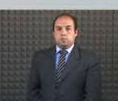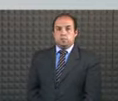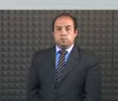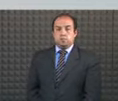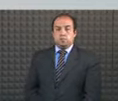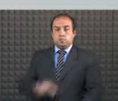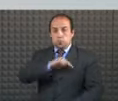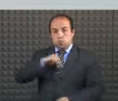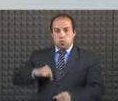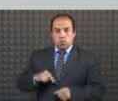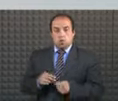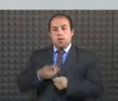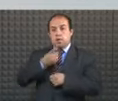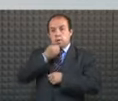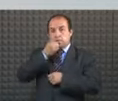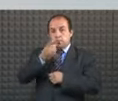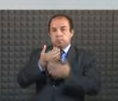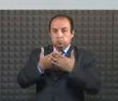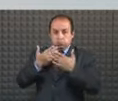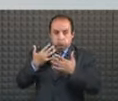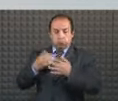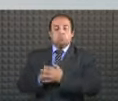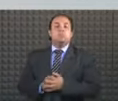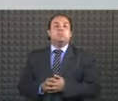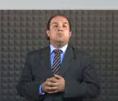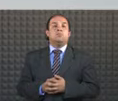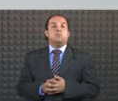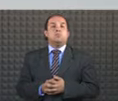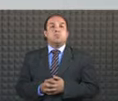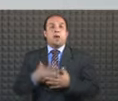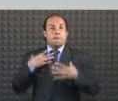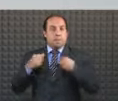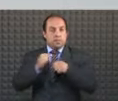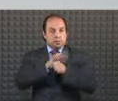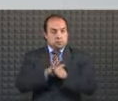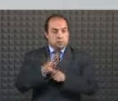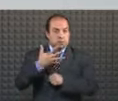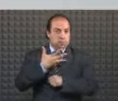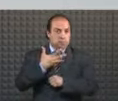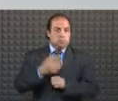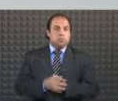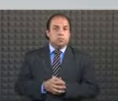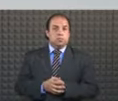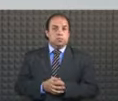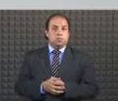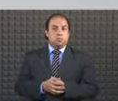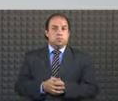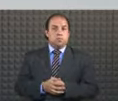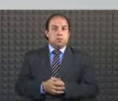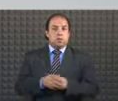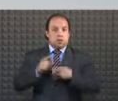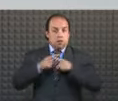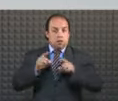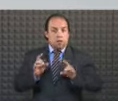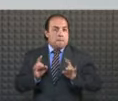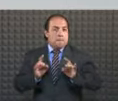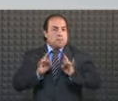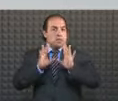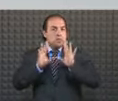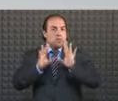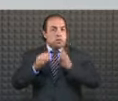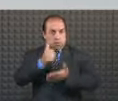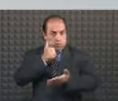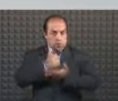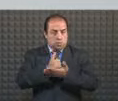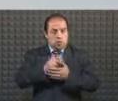Lo hemos estado planteando. La pandemia del COVID tuvo o ha tenido distintos impactos en